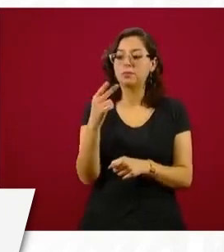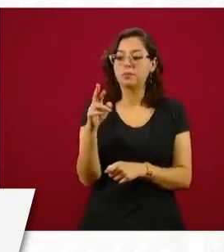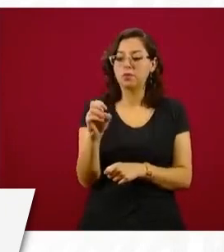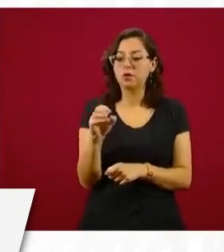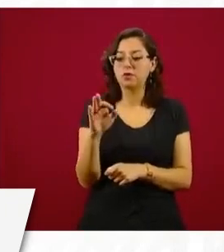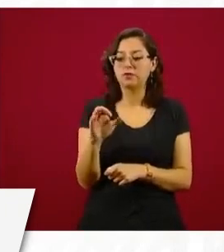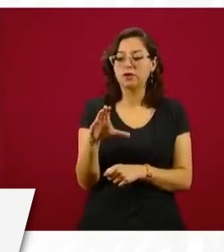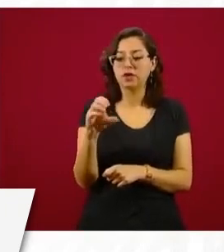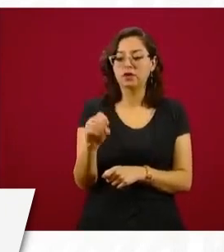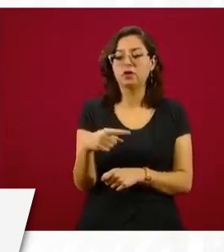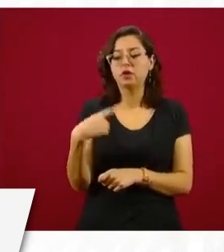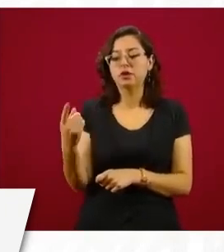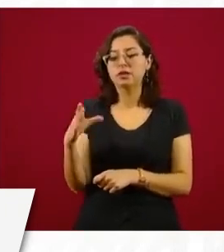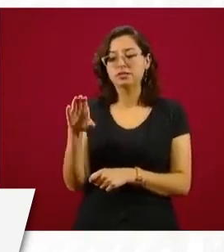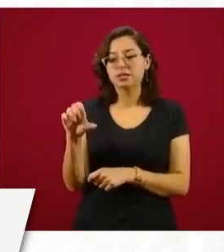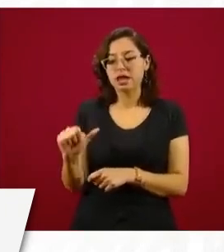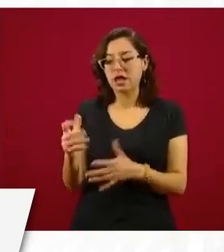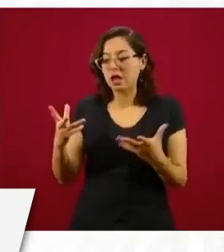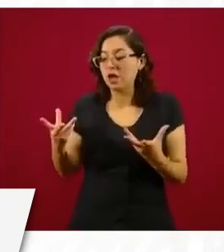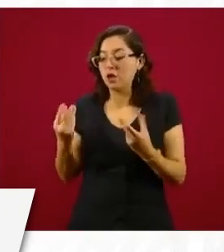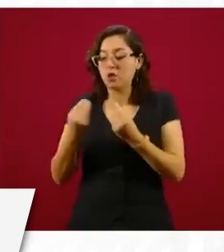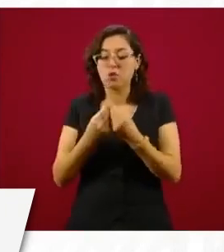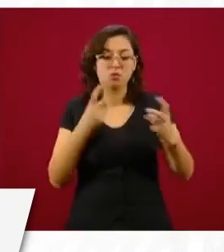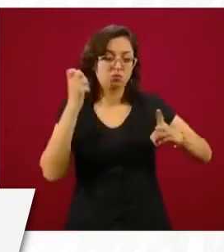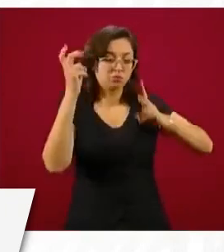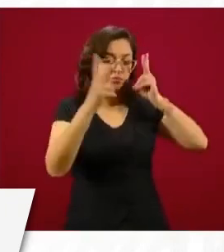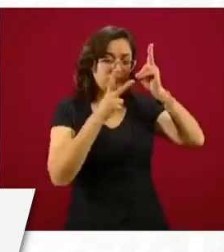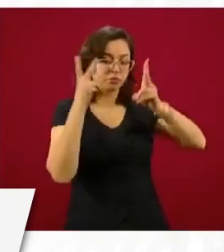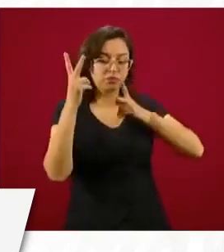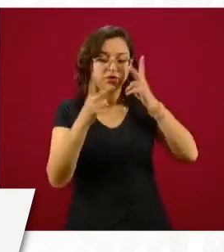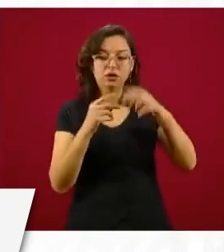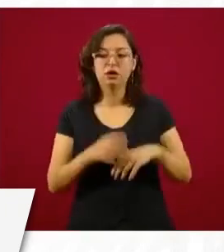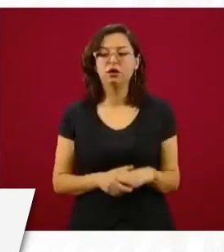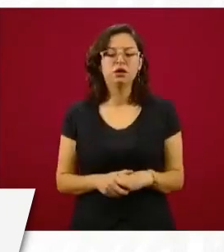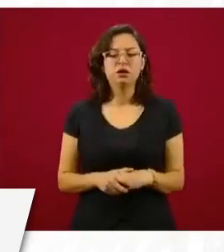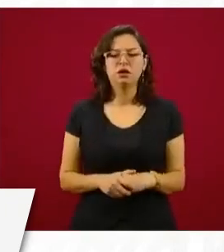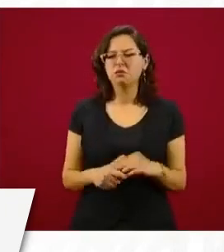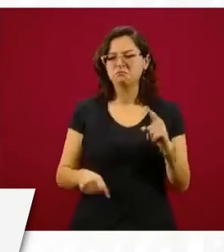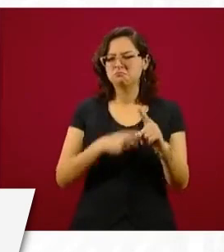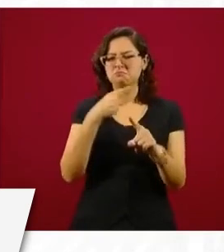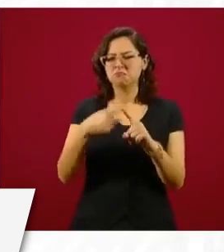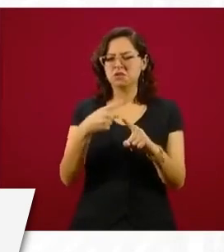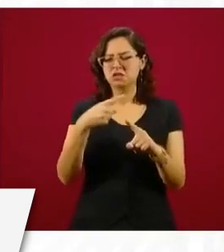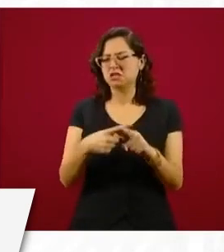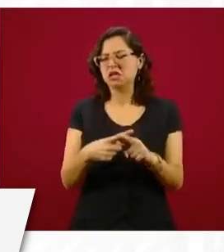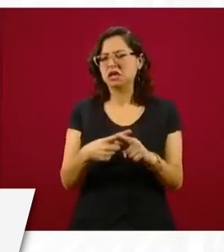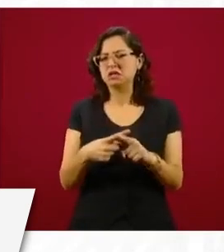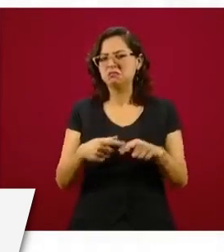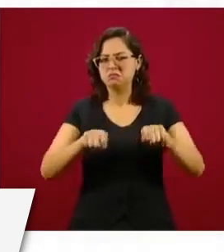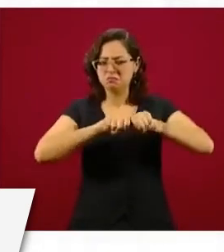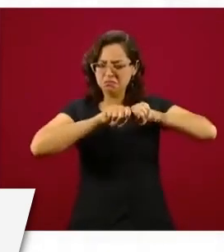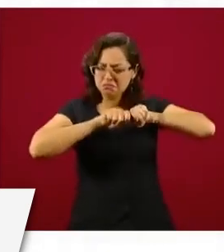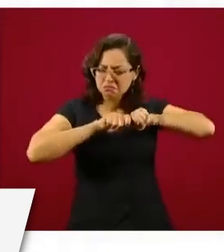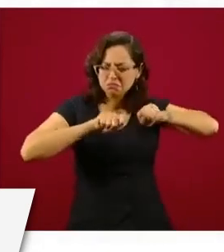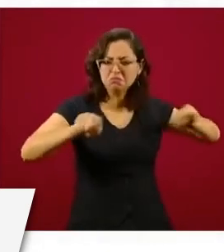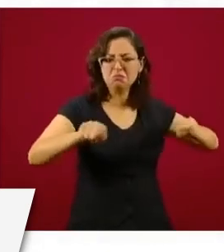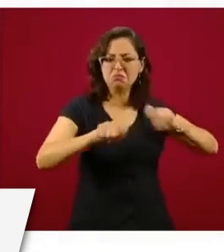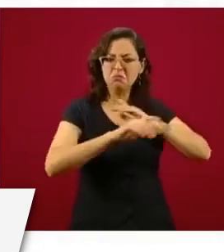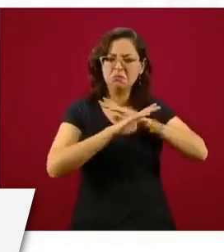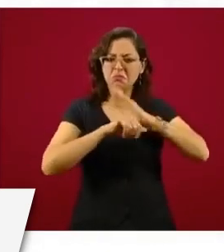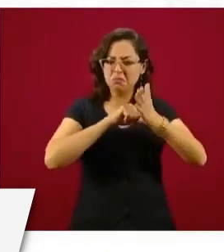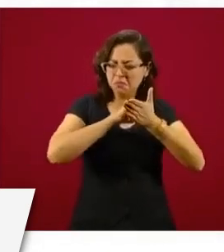estas verificaciones conjuntas. Las que no se dejaron colocar los